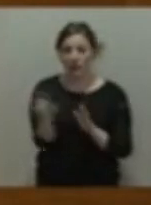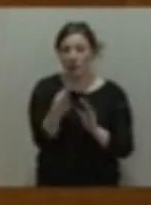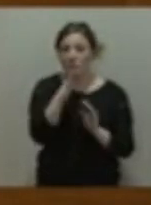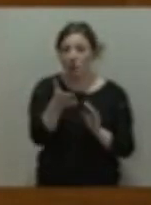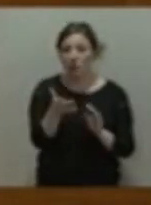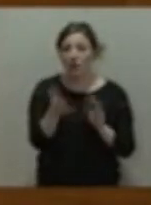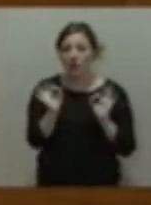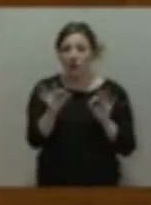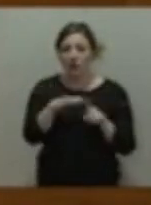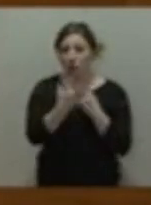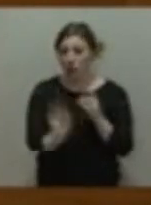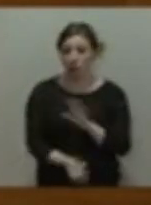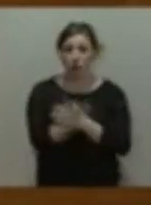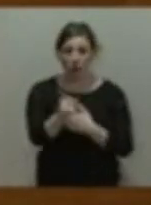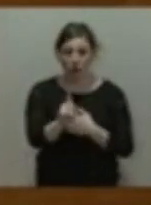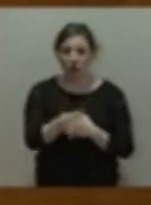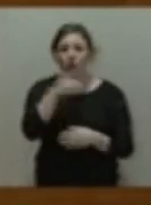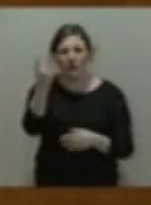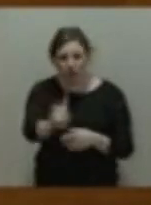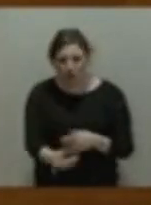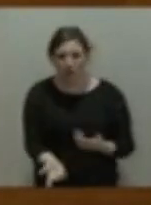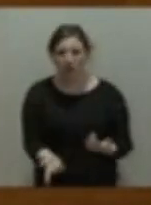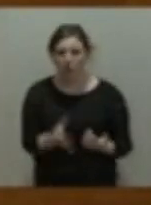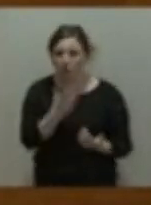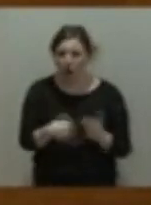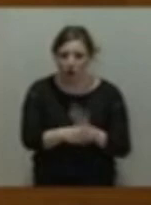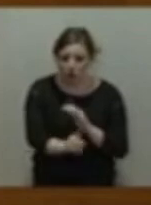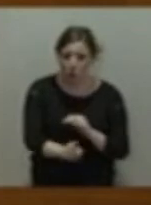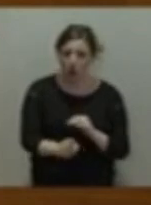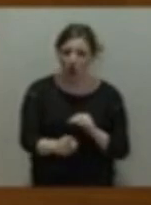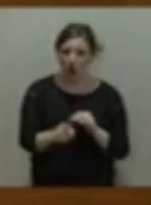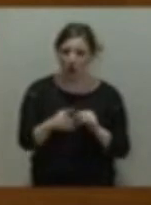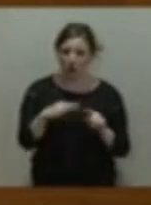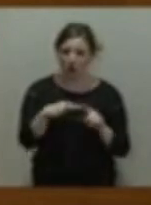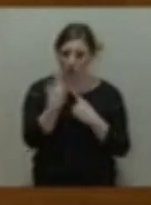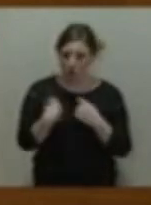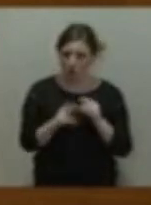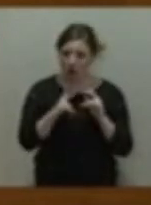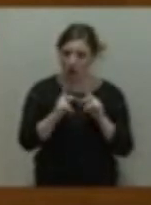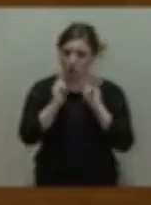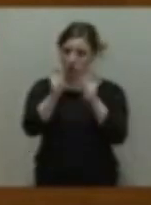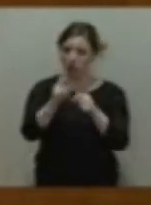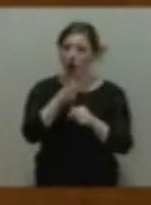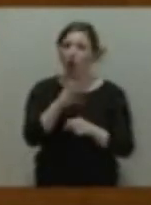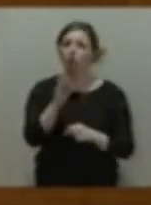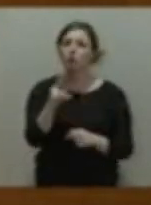dio esta circunstancia. ¿No es suficiente todo esto para no continuar ni un minuto más con la concesión a Otusa? ¿Qué más tiene que pasar?